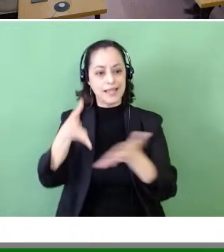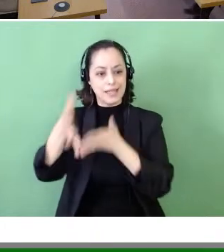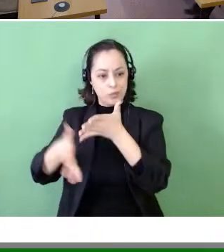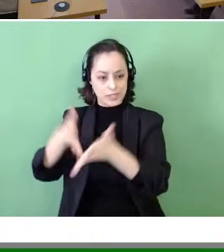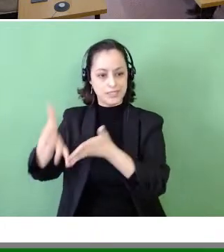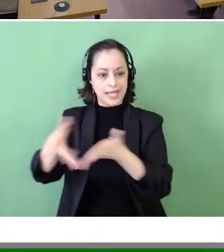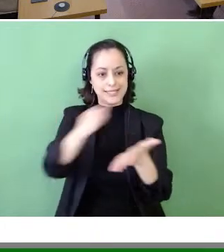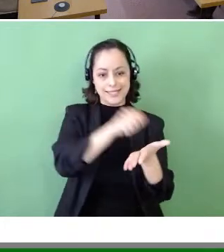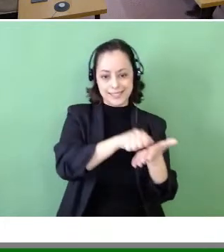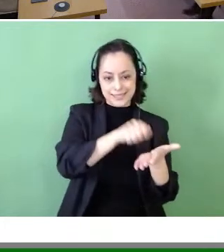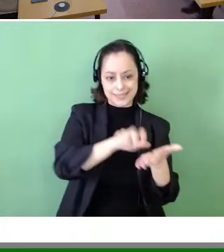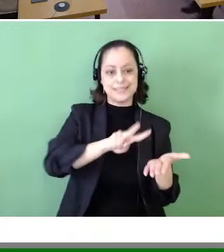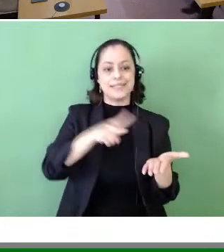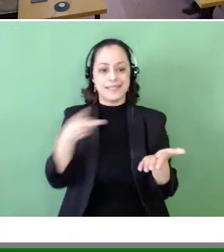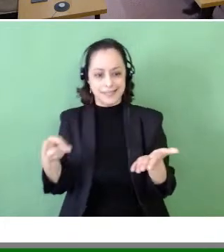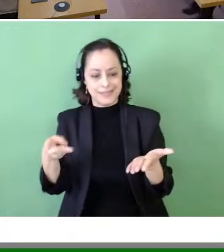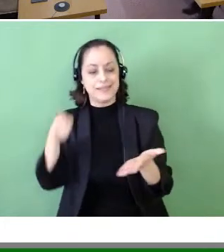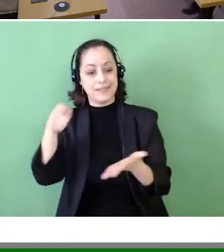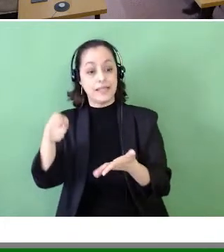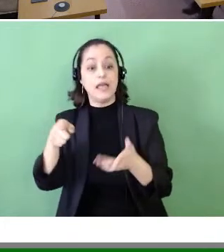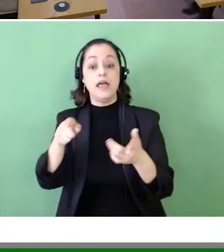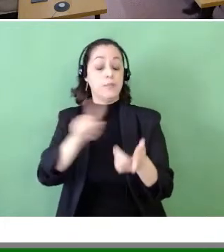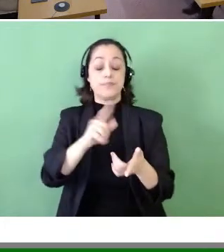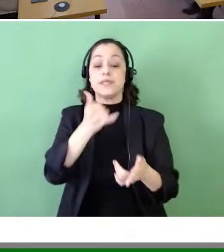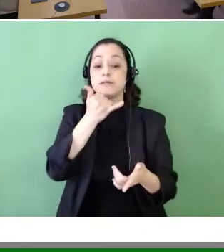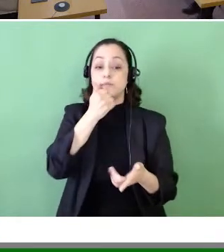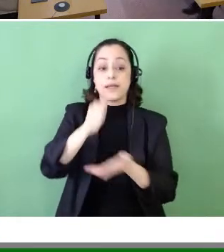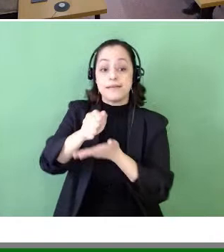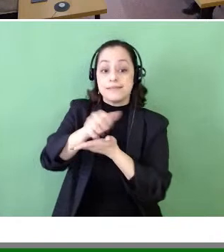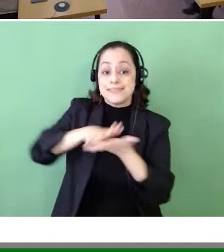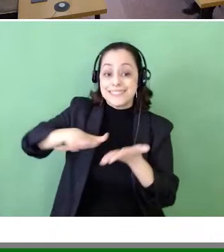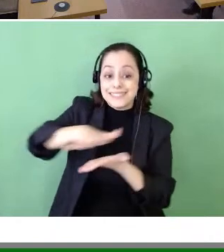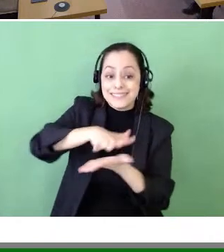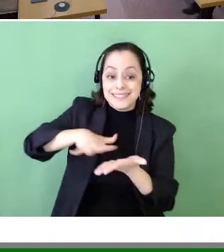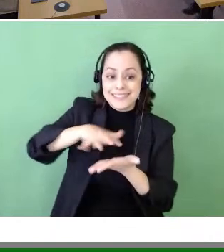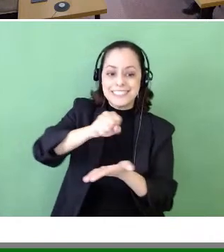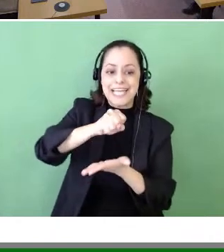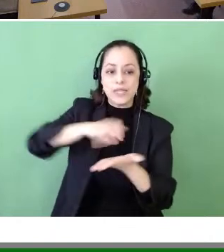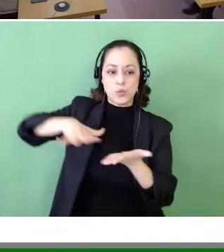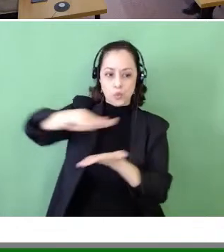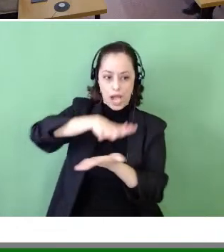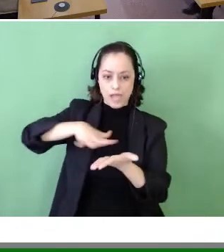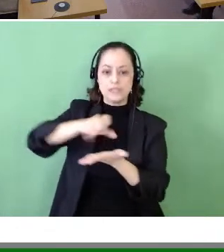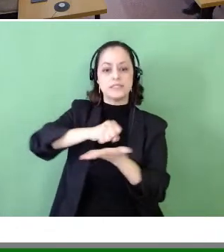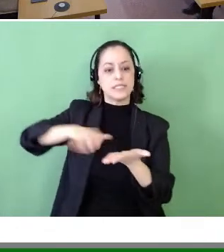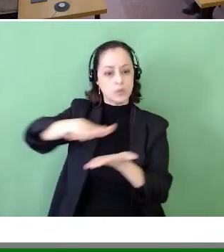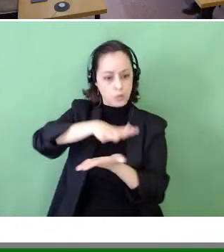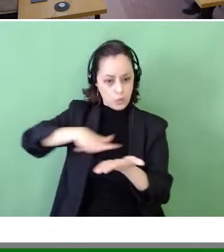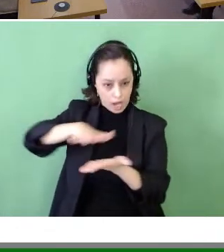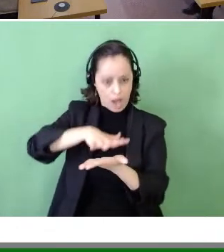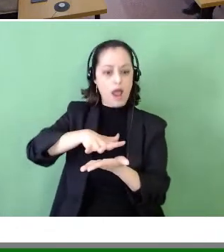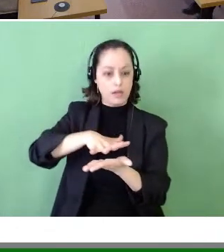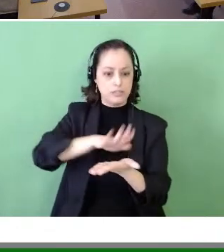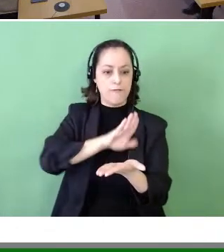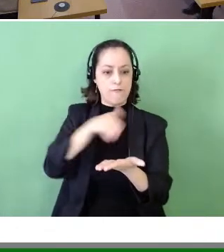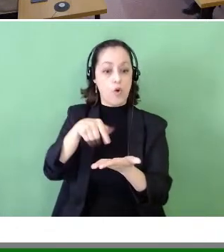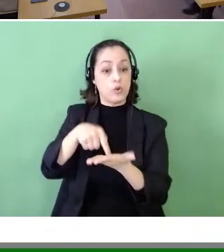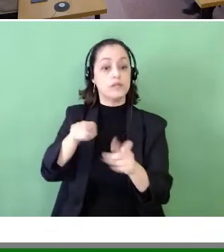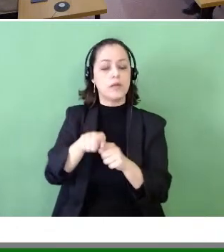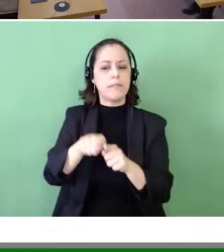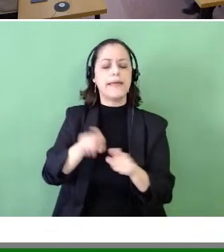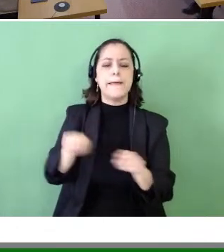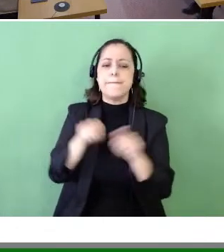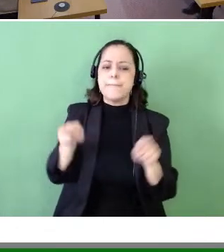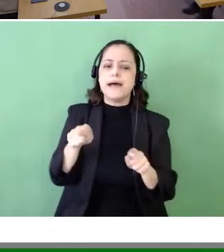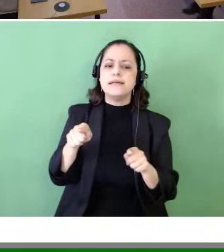debate en Brasil, porque hay un sistema de escrita de lengua de signos y el mercado apunta que casi no hay